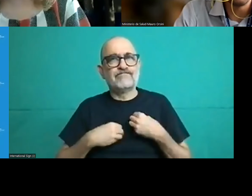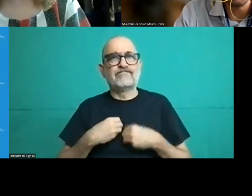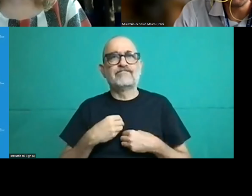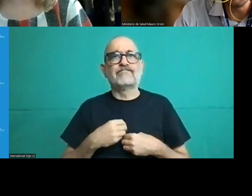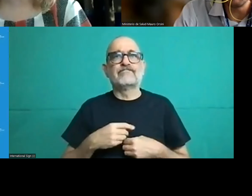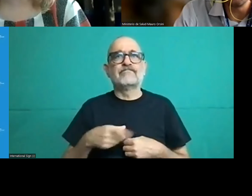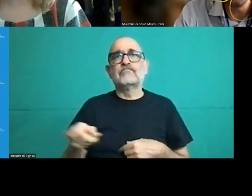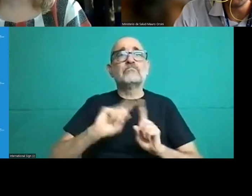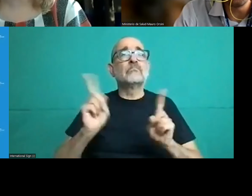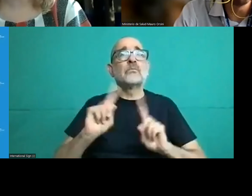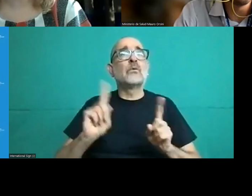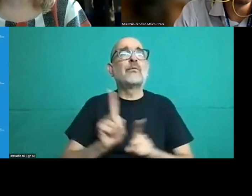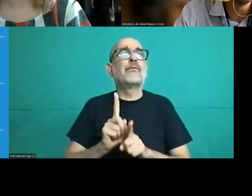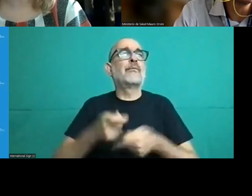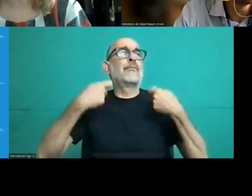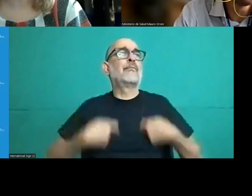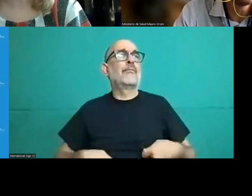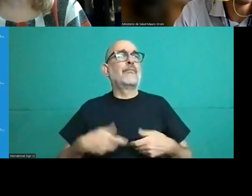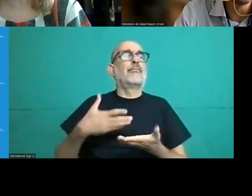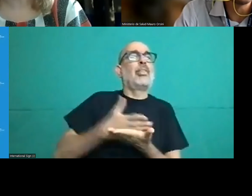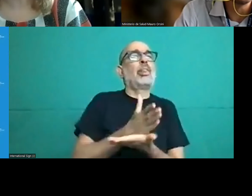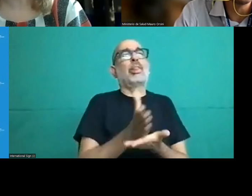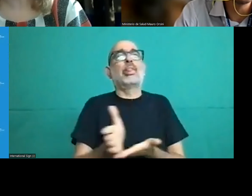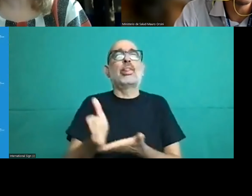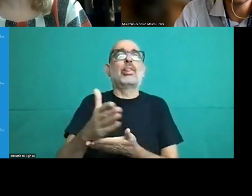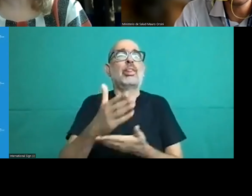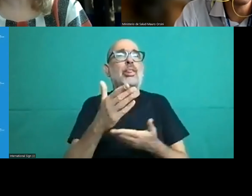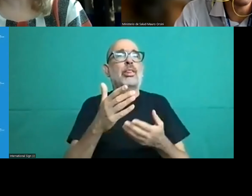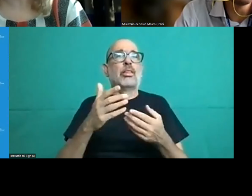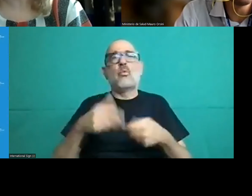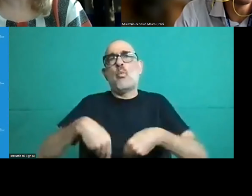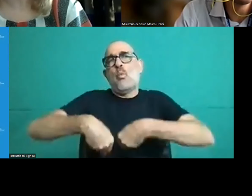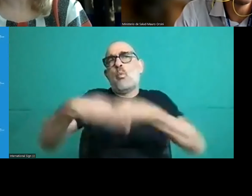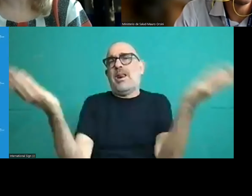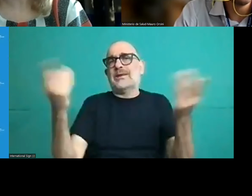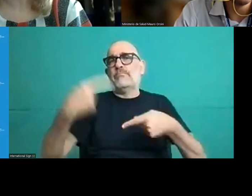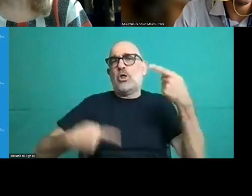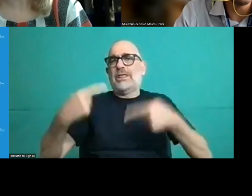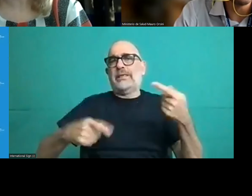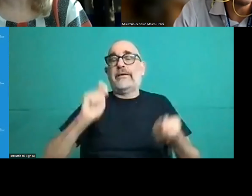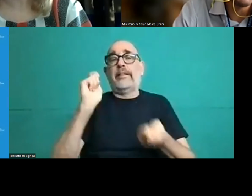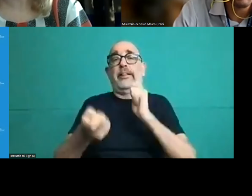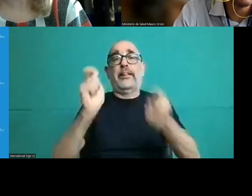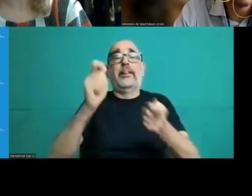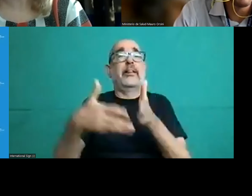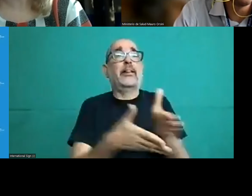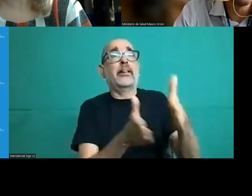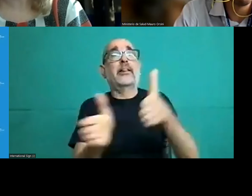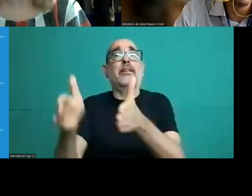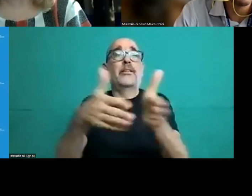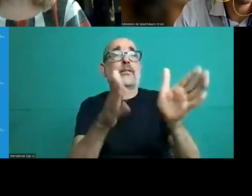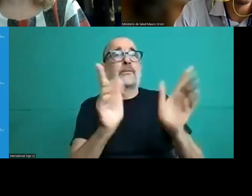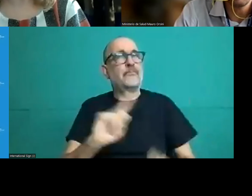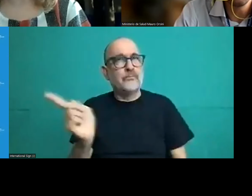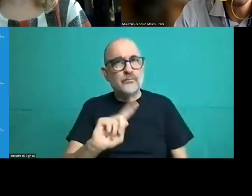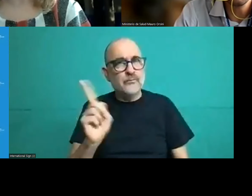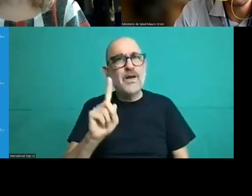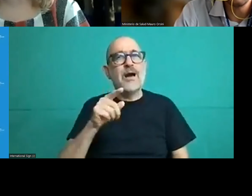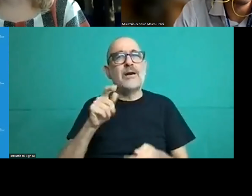caer en un voluntarismo de intentar hacer cambios y seguir intentando sin ver